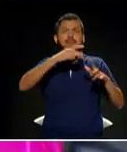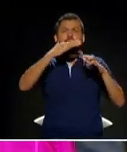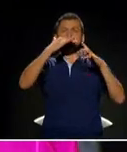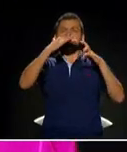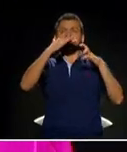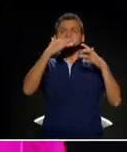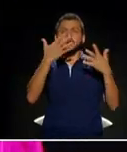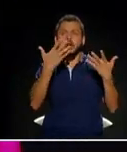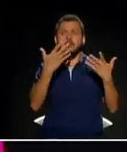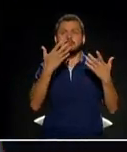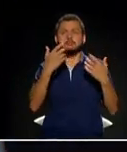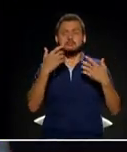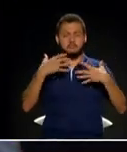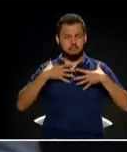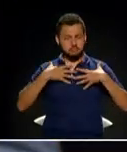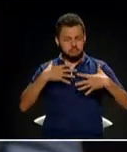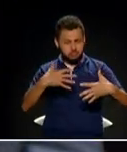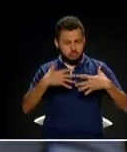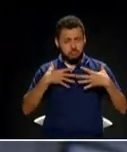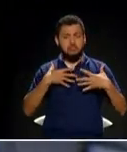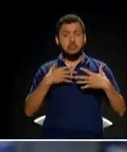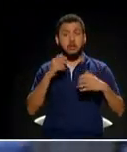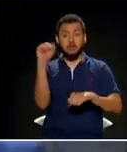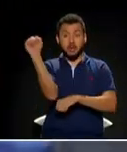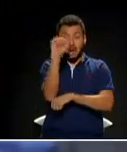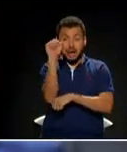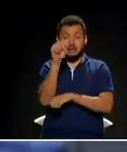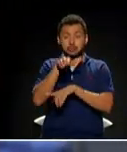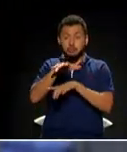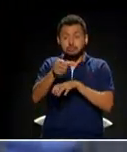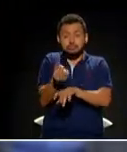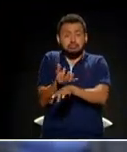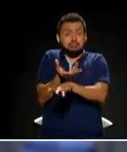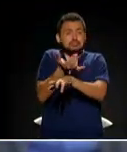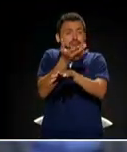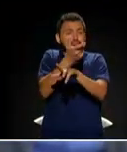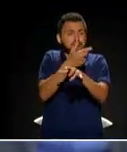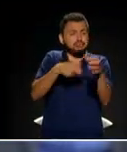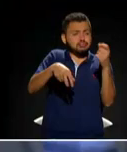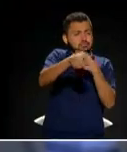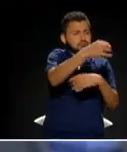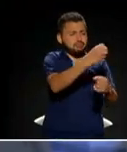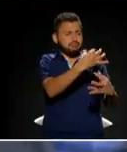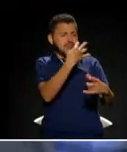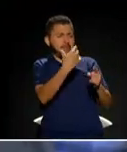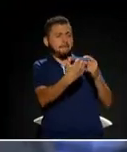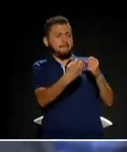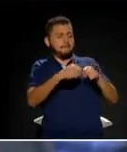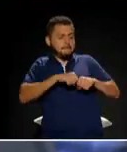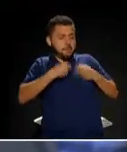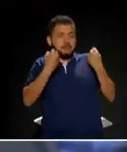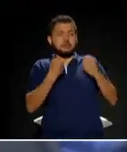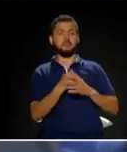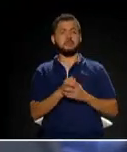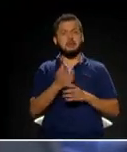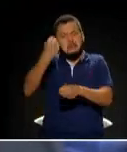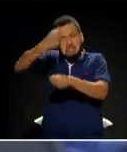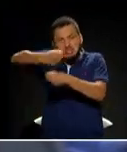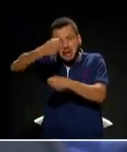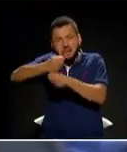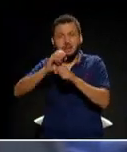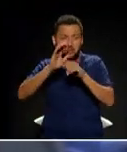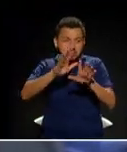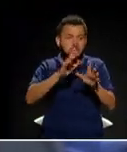concentrados usando los mismos servicios en el mismo tiempo sino también en el empleo en el comercio y va a tener